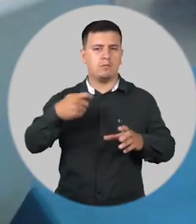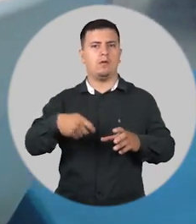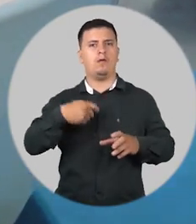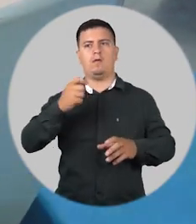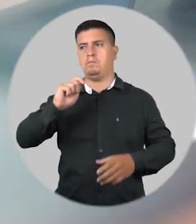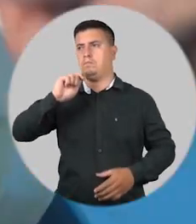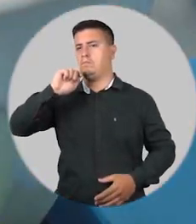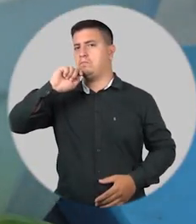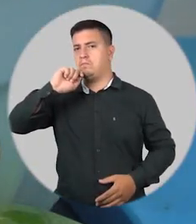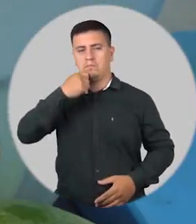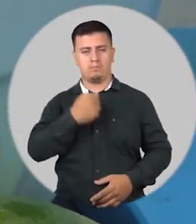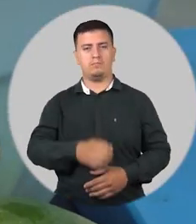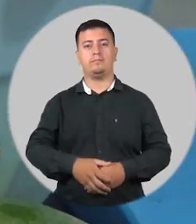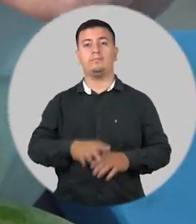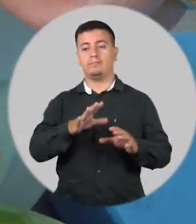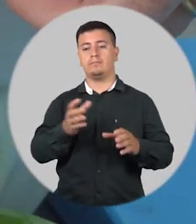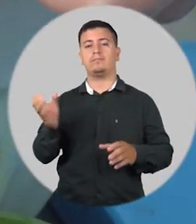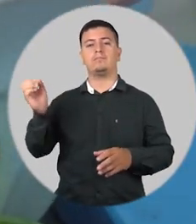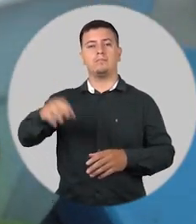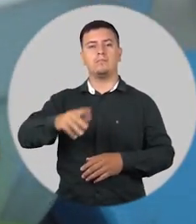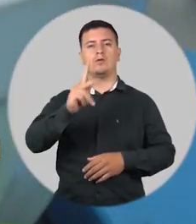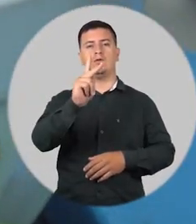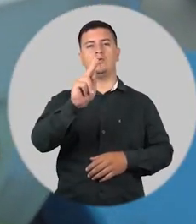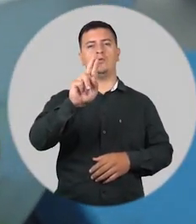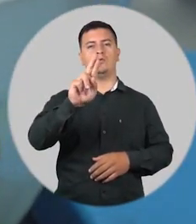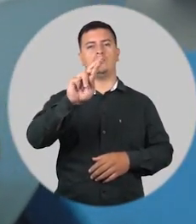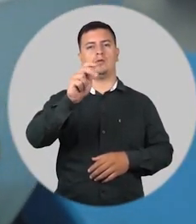que queda. Ponemos curatú.